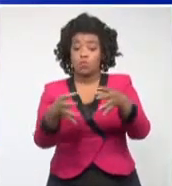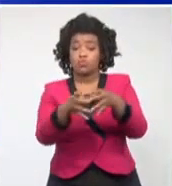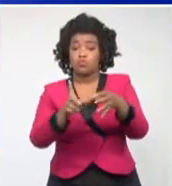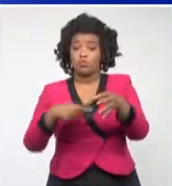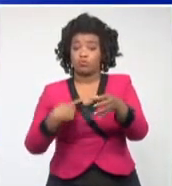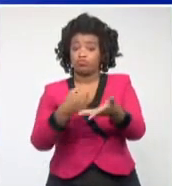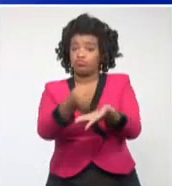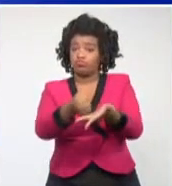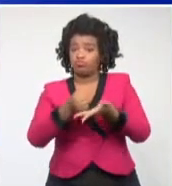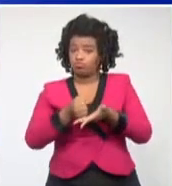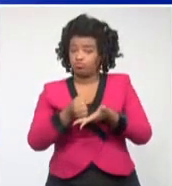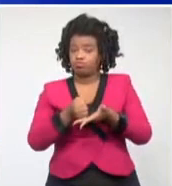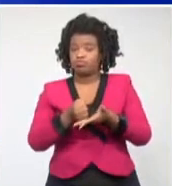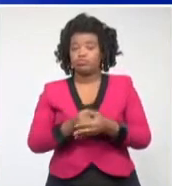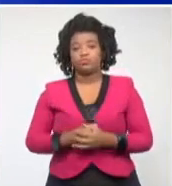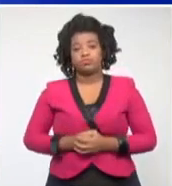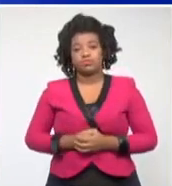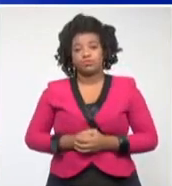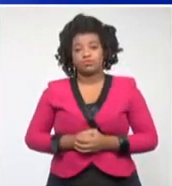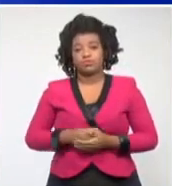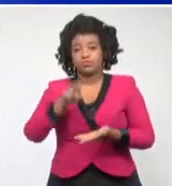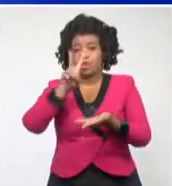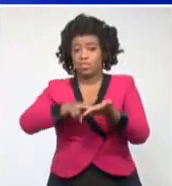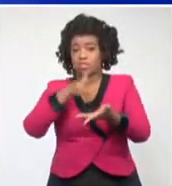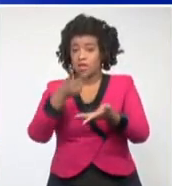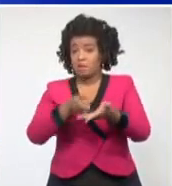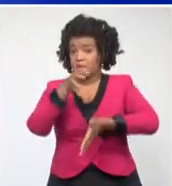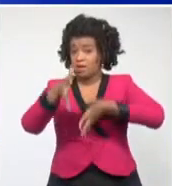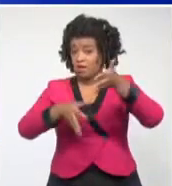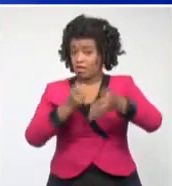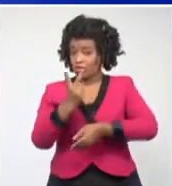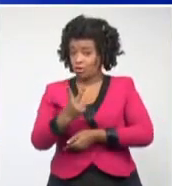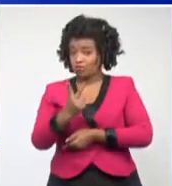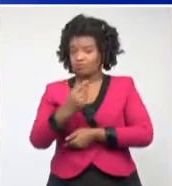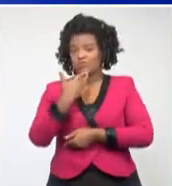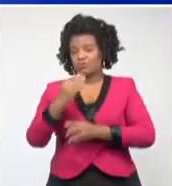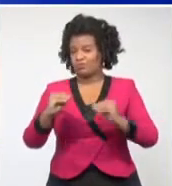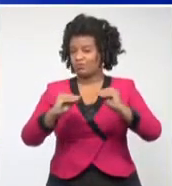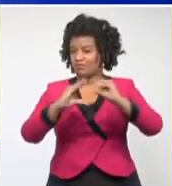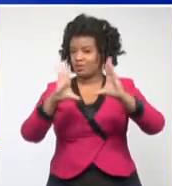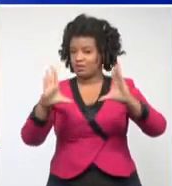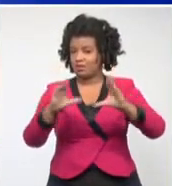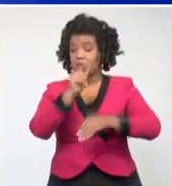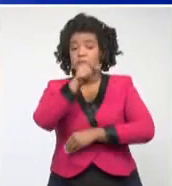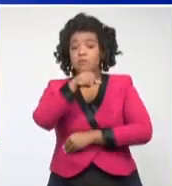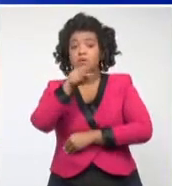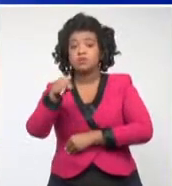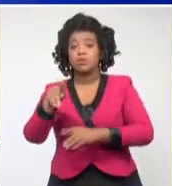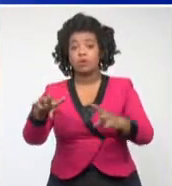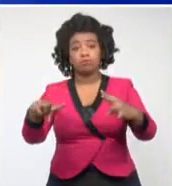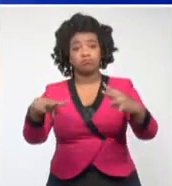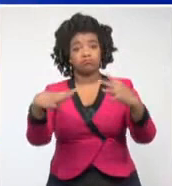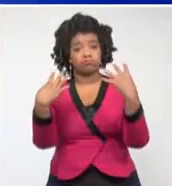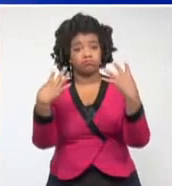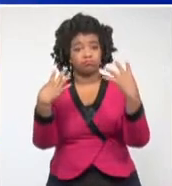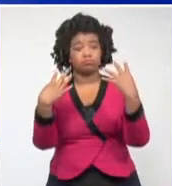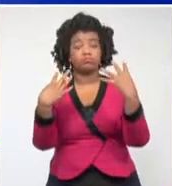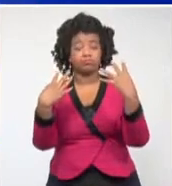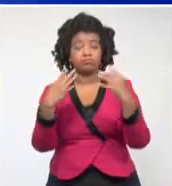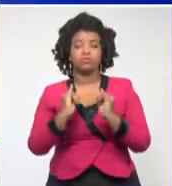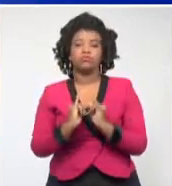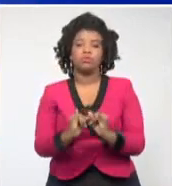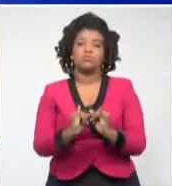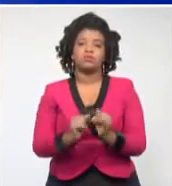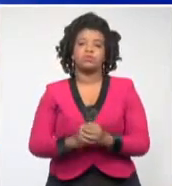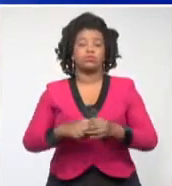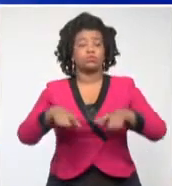acompaña, a las intérpretes de lenguas de señas y a todas las personas que siguen y, como siempre digo,